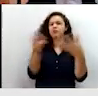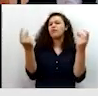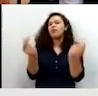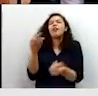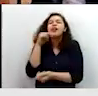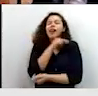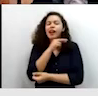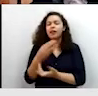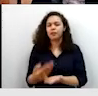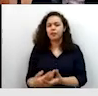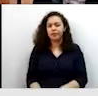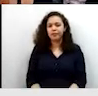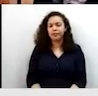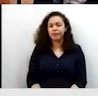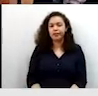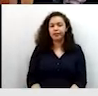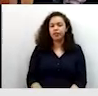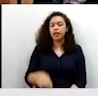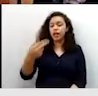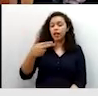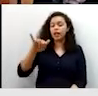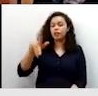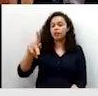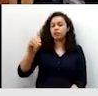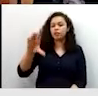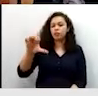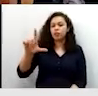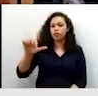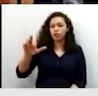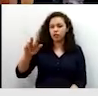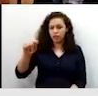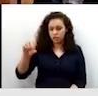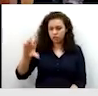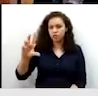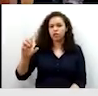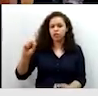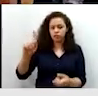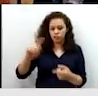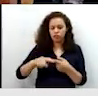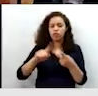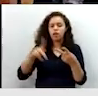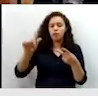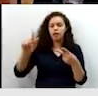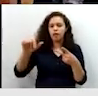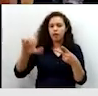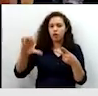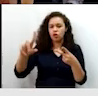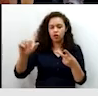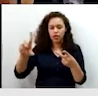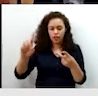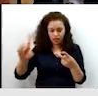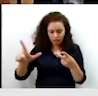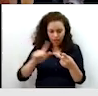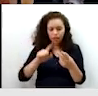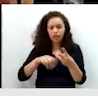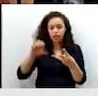estamos viendo las concentraciones de hipoclorito de sodio, calcio, plata coloidal y yodo, que son las recomendaciones que les dimos. Si se